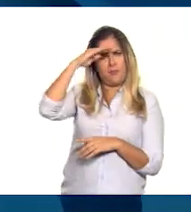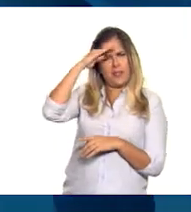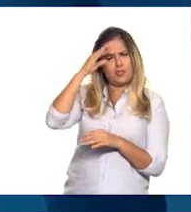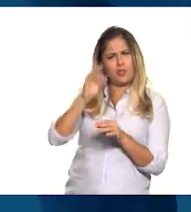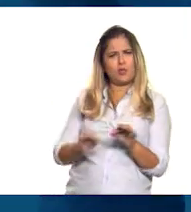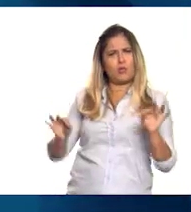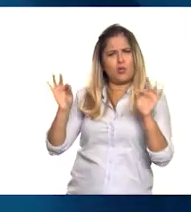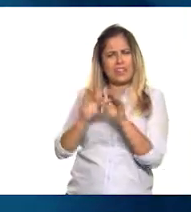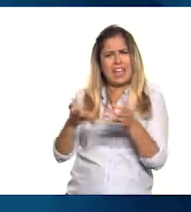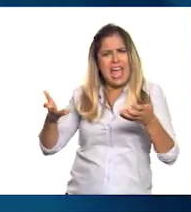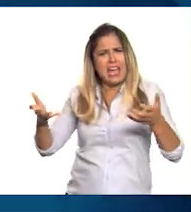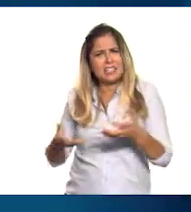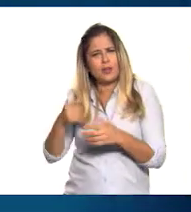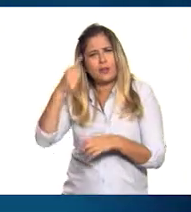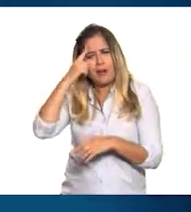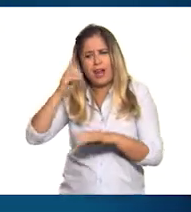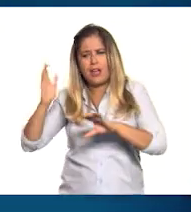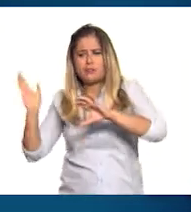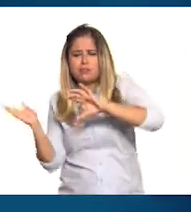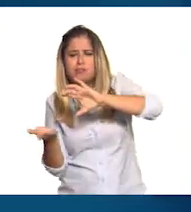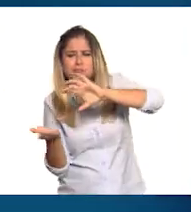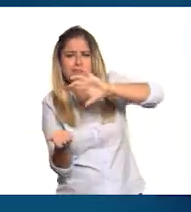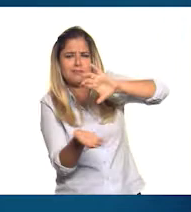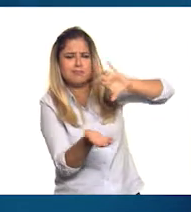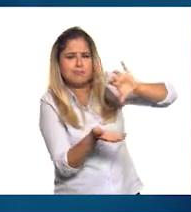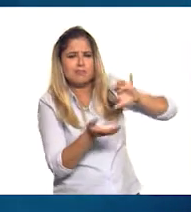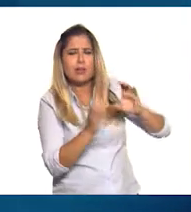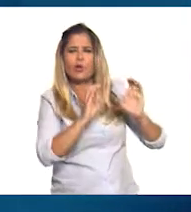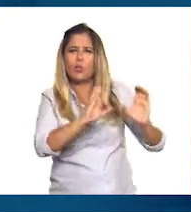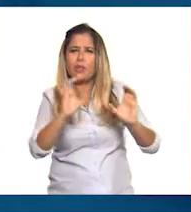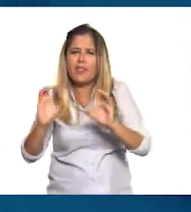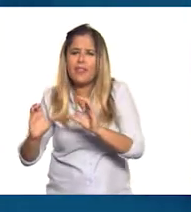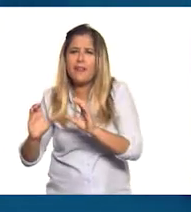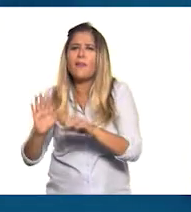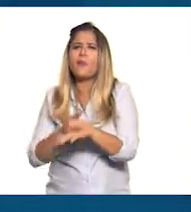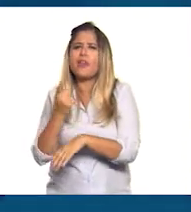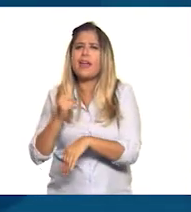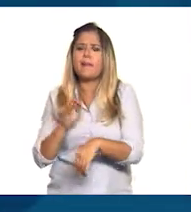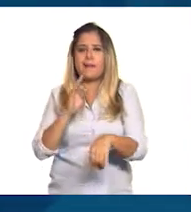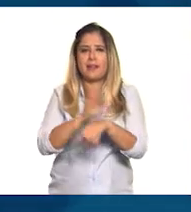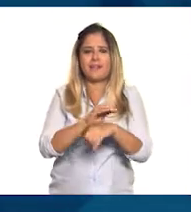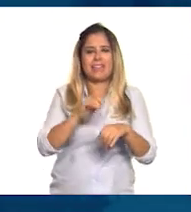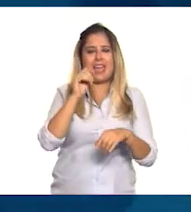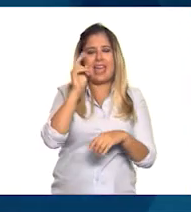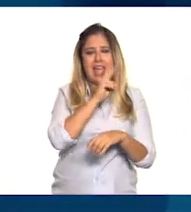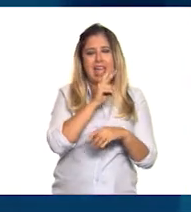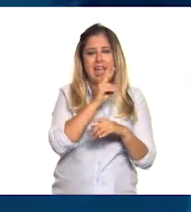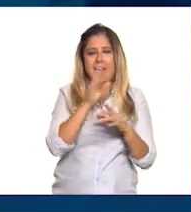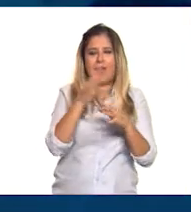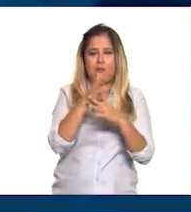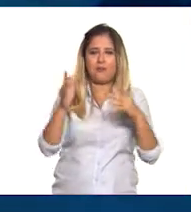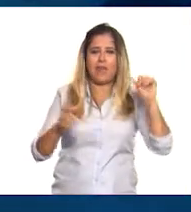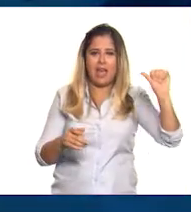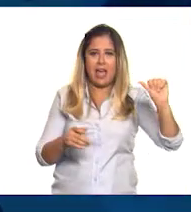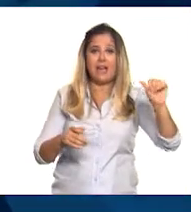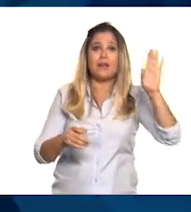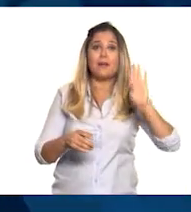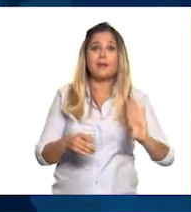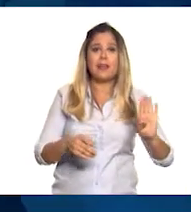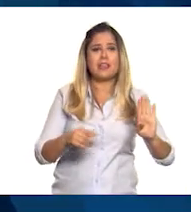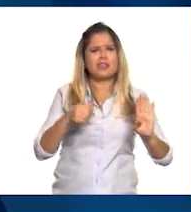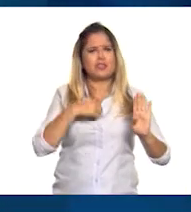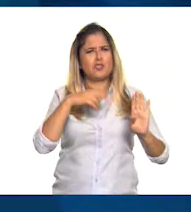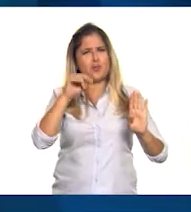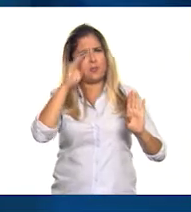en marcha acciones para reforestar mi comunidad porque benefician la calidad del aire, favorecen al medio ambiente, no me